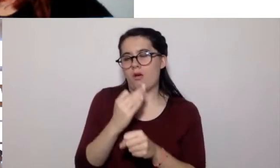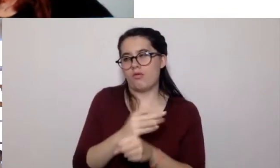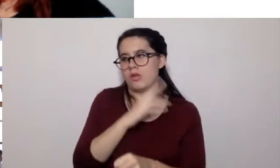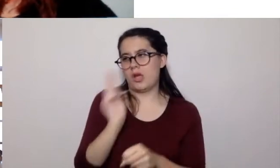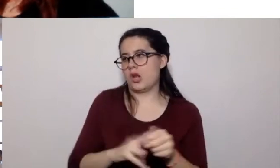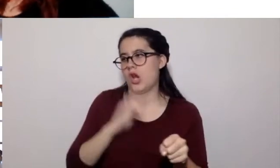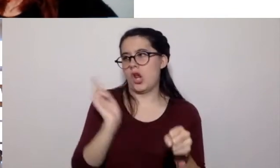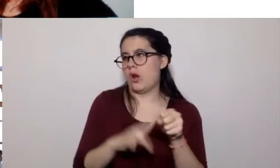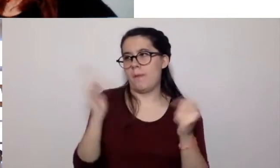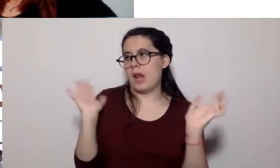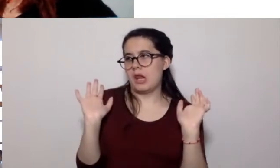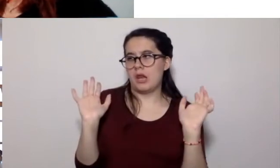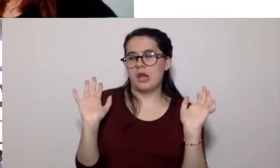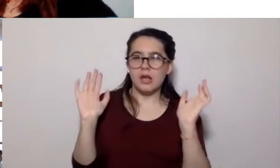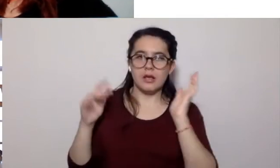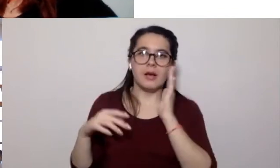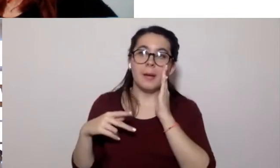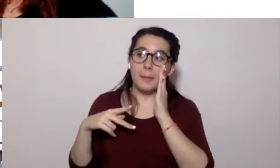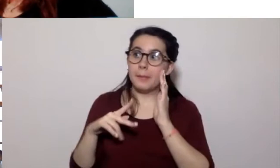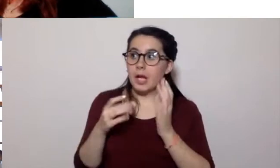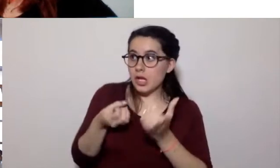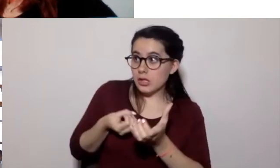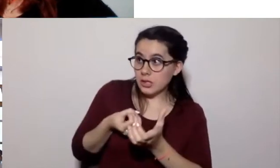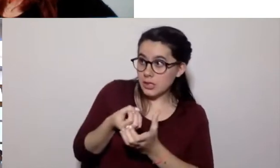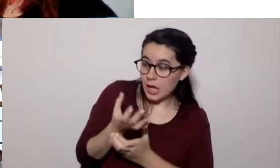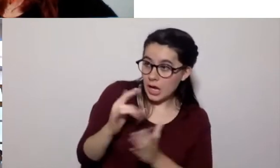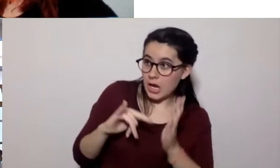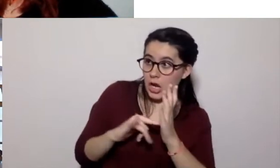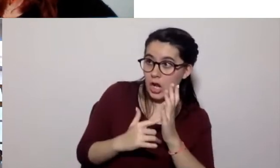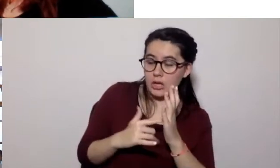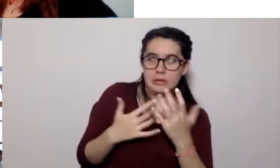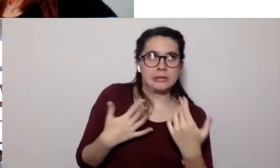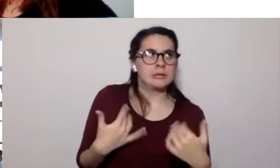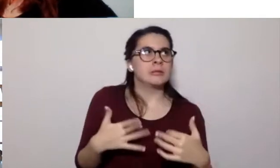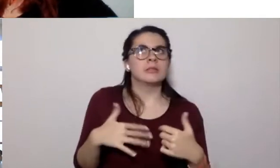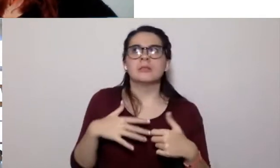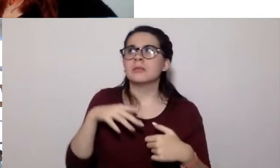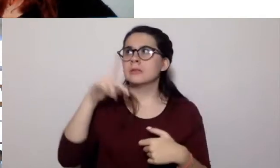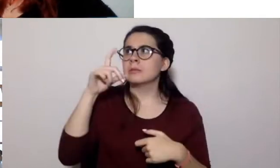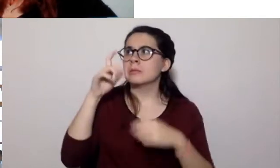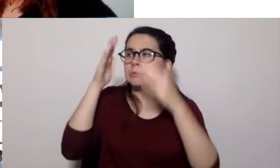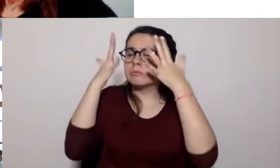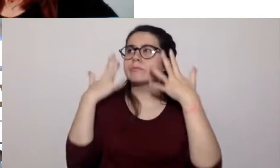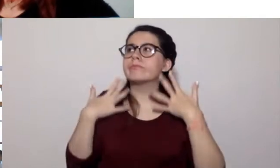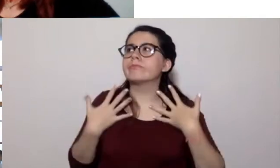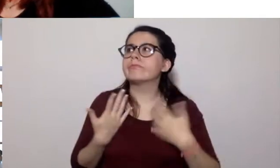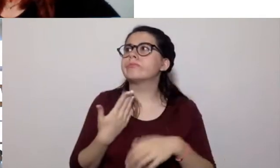a tu casa, pero a la hora que tienes que salir empiezas con el ataque de pánico, ¿no? Sí, sí,